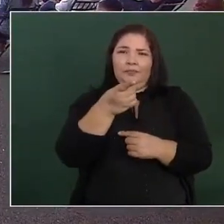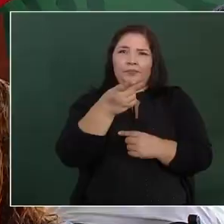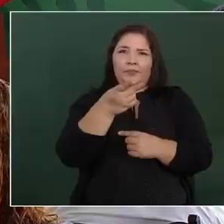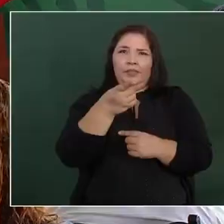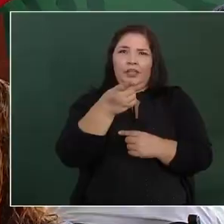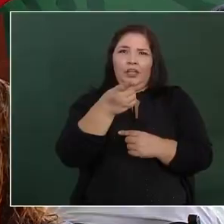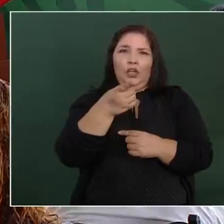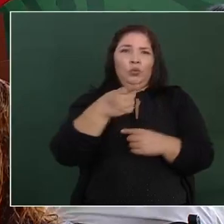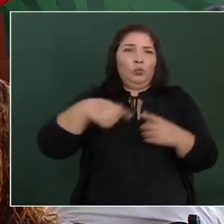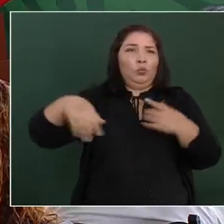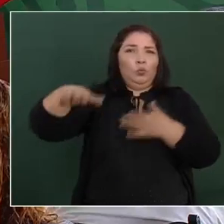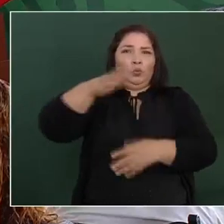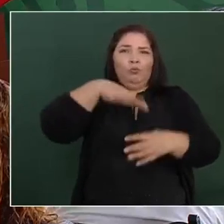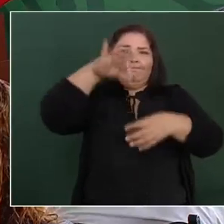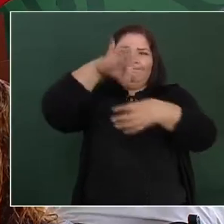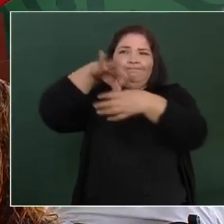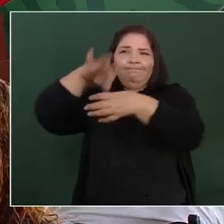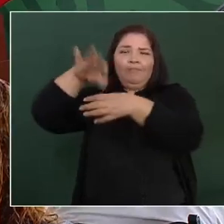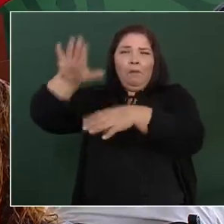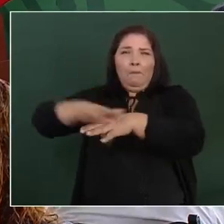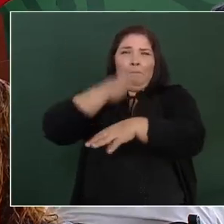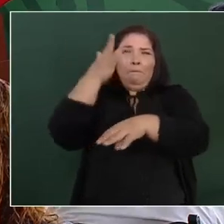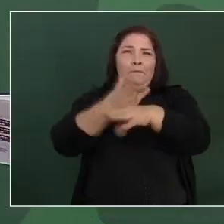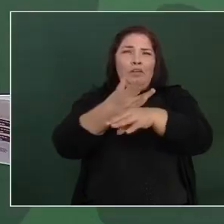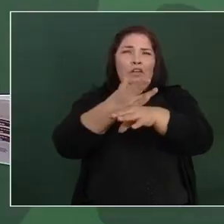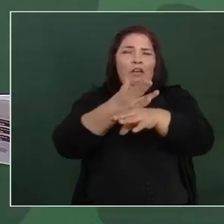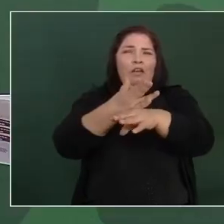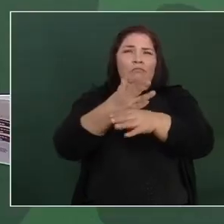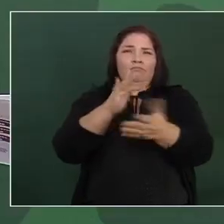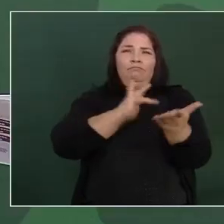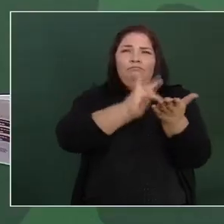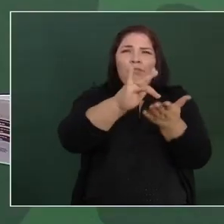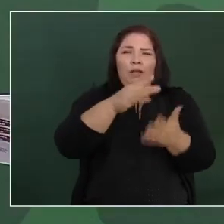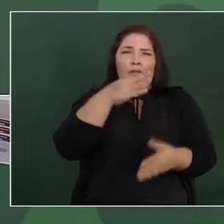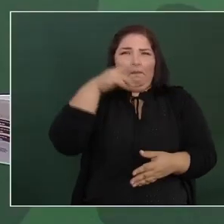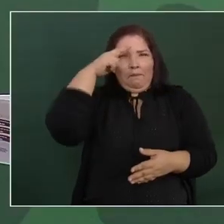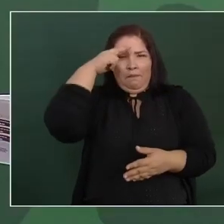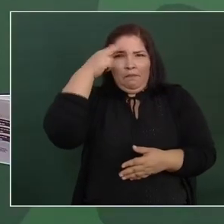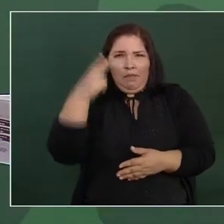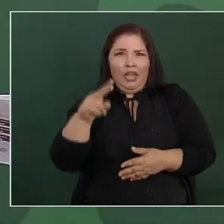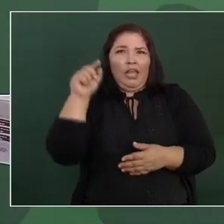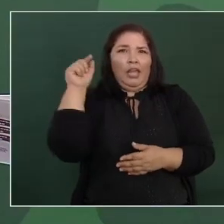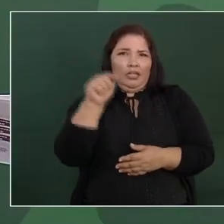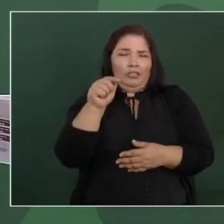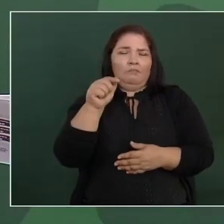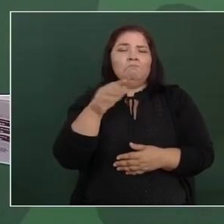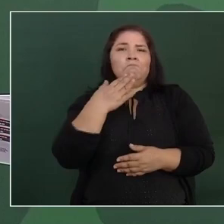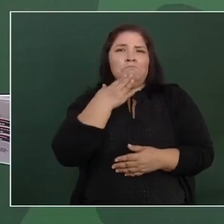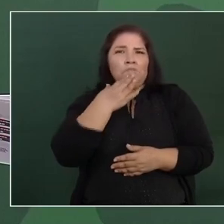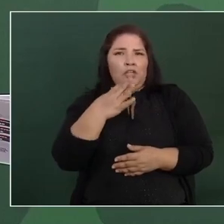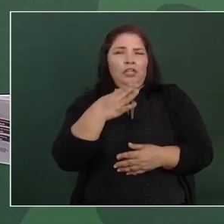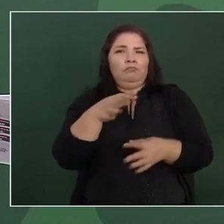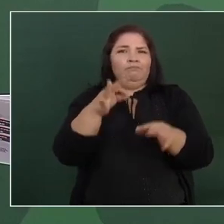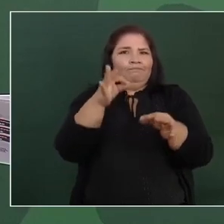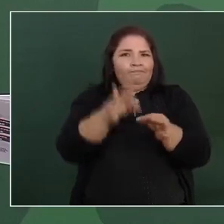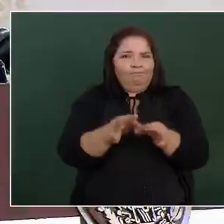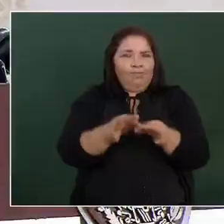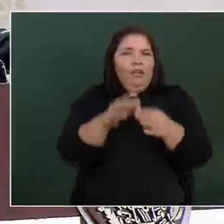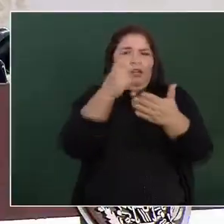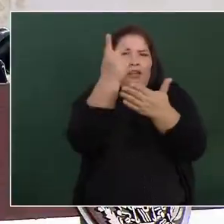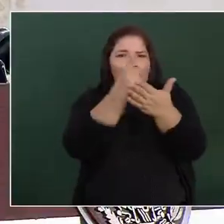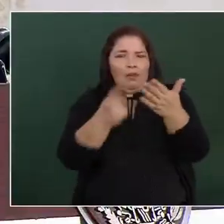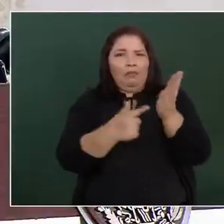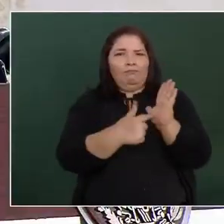por mayoría de votos a favor de México, el secretariado del CITES determinó viable y efectivo el plan